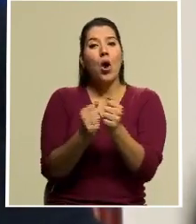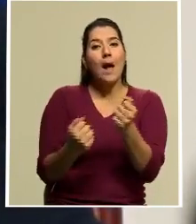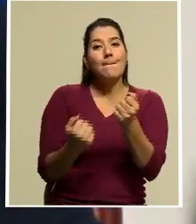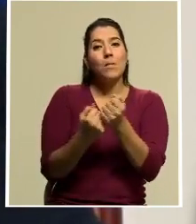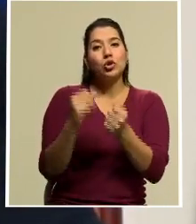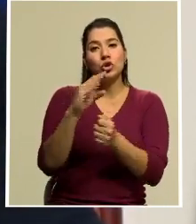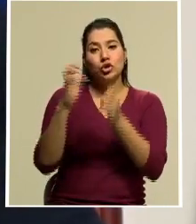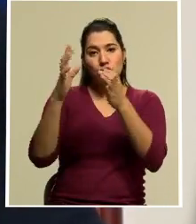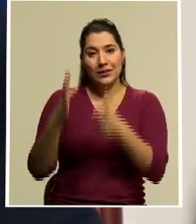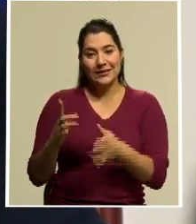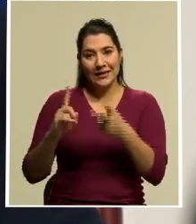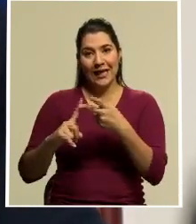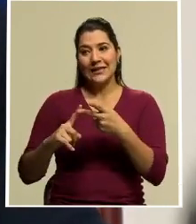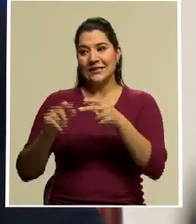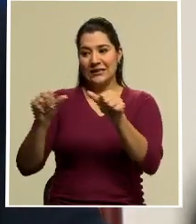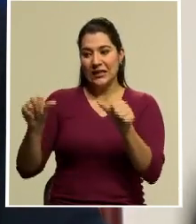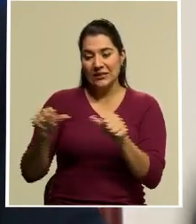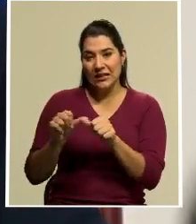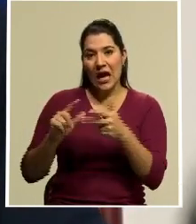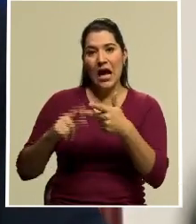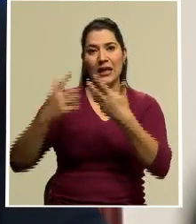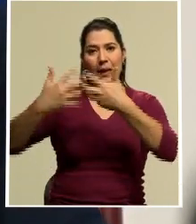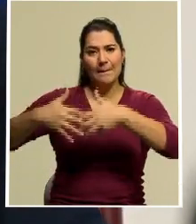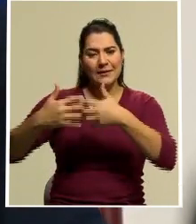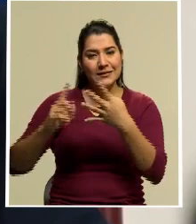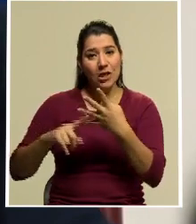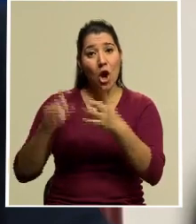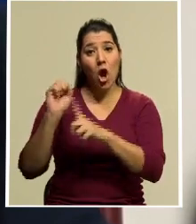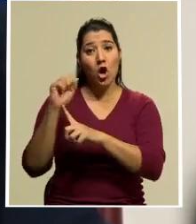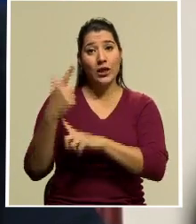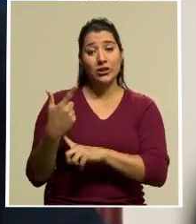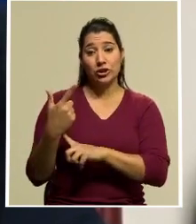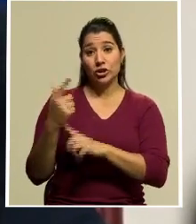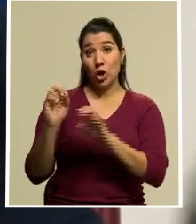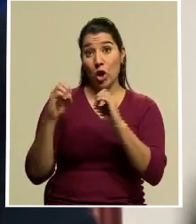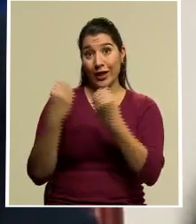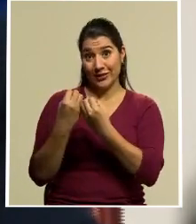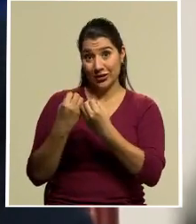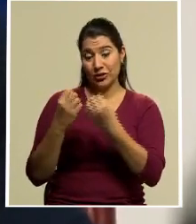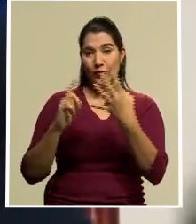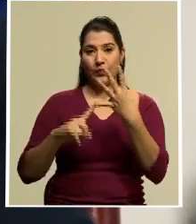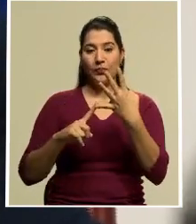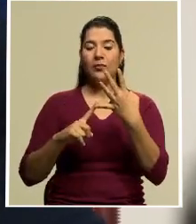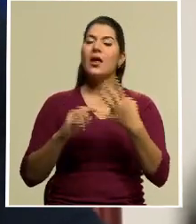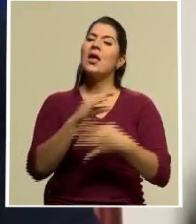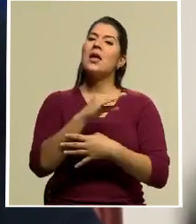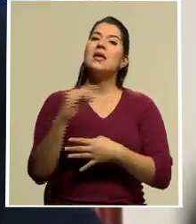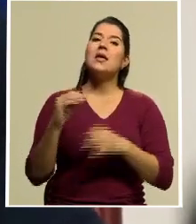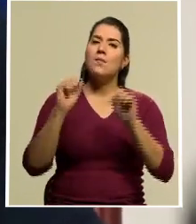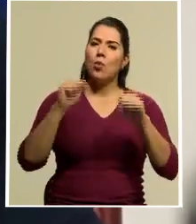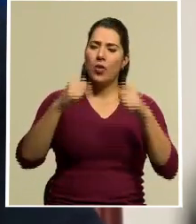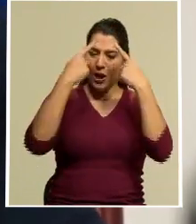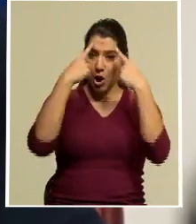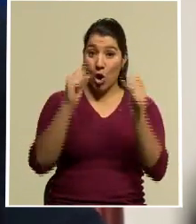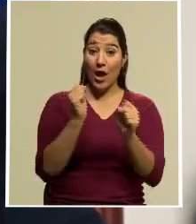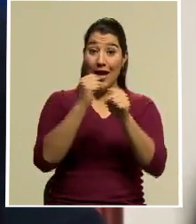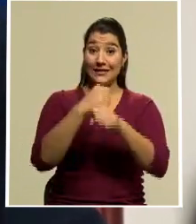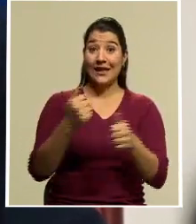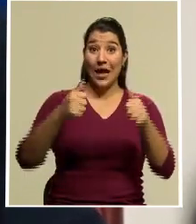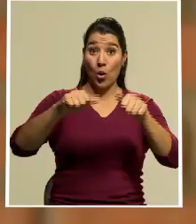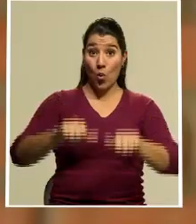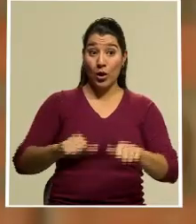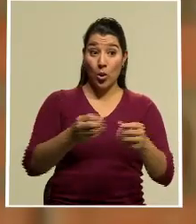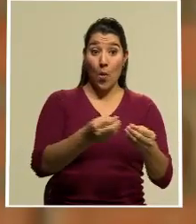los empresarios y las organizaciones sociales en todas las regiones y forjando alianzas